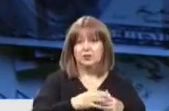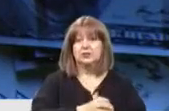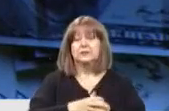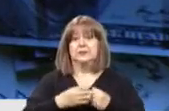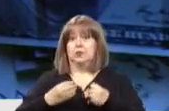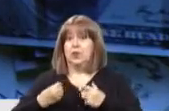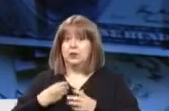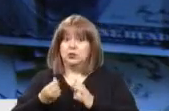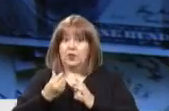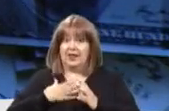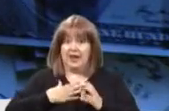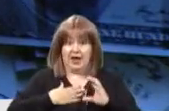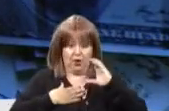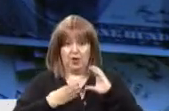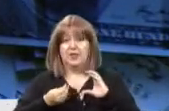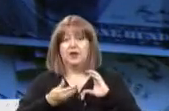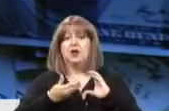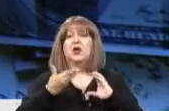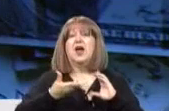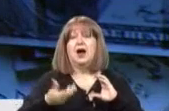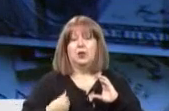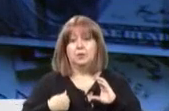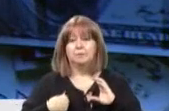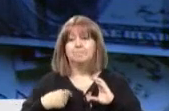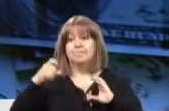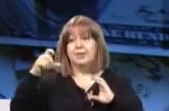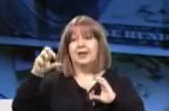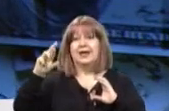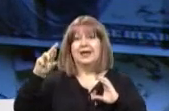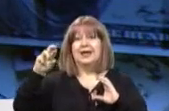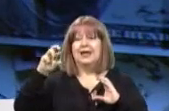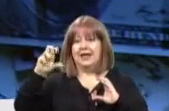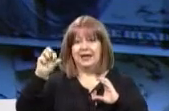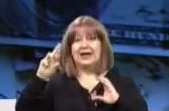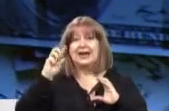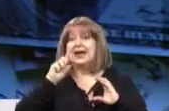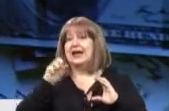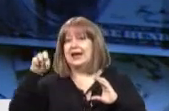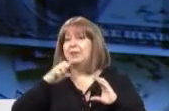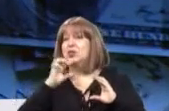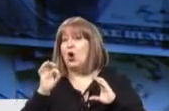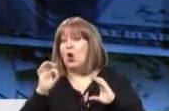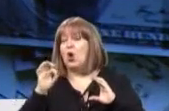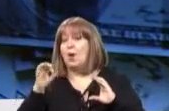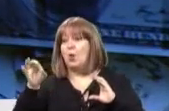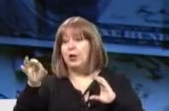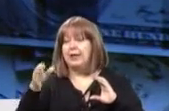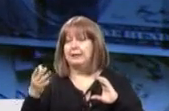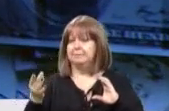qué plataforma. Claro. Y segundo, las criptomonedas es un activo riesgoso, ¿bien? Si bien hay